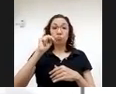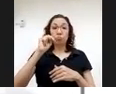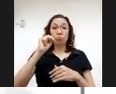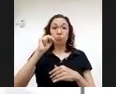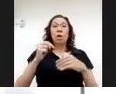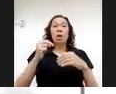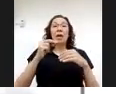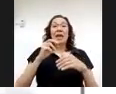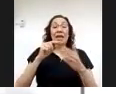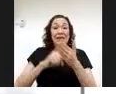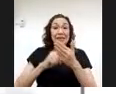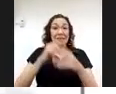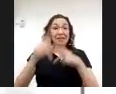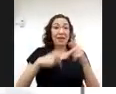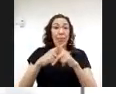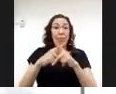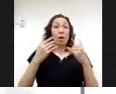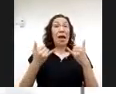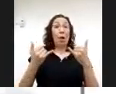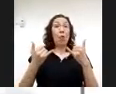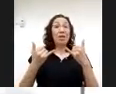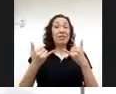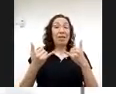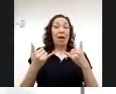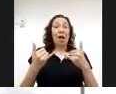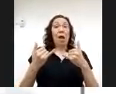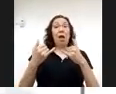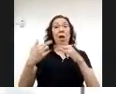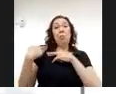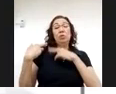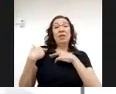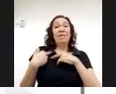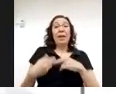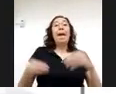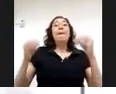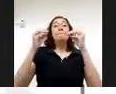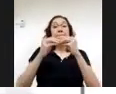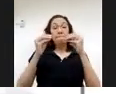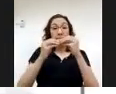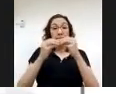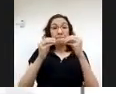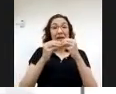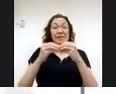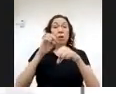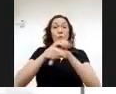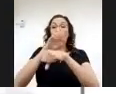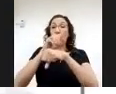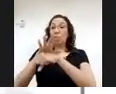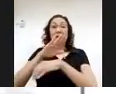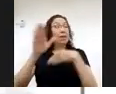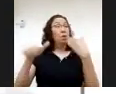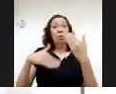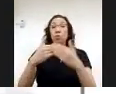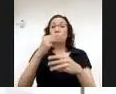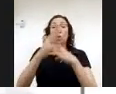que actualmente es la responsable de la mayor cantidad de contagios en todo el